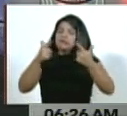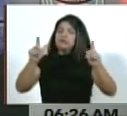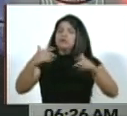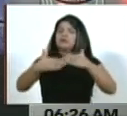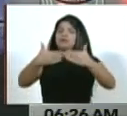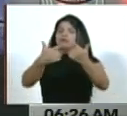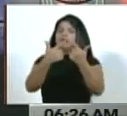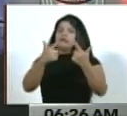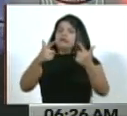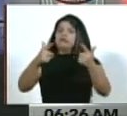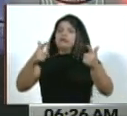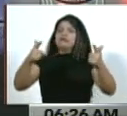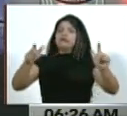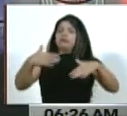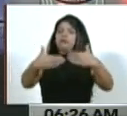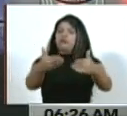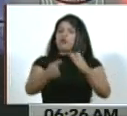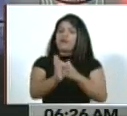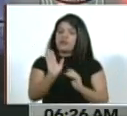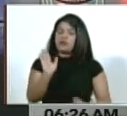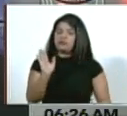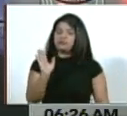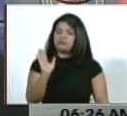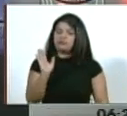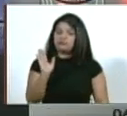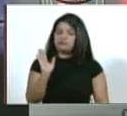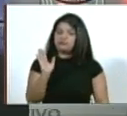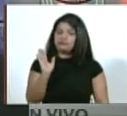Proceso que está en desarrollo.